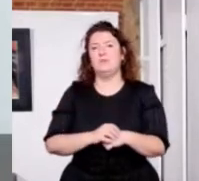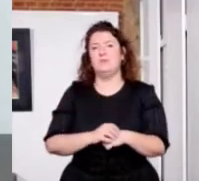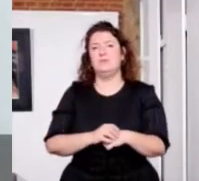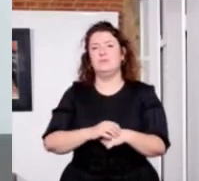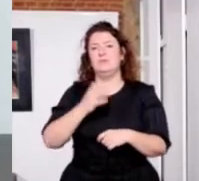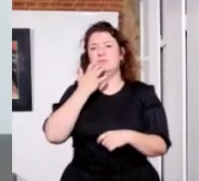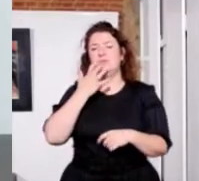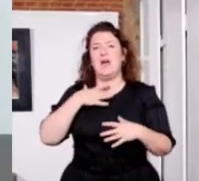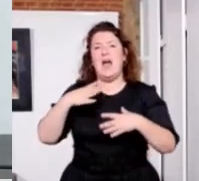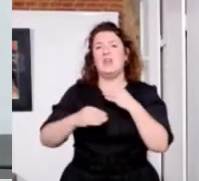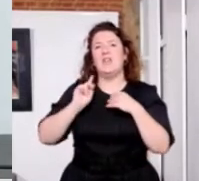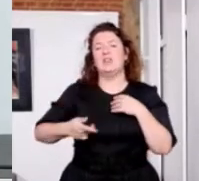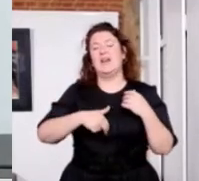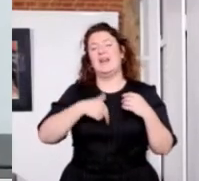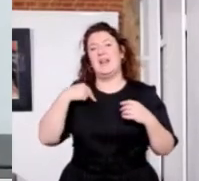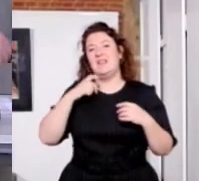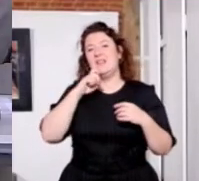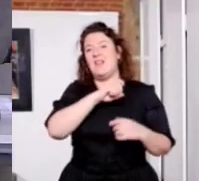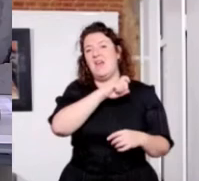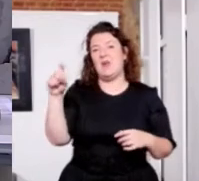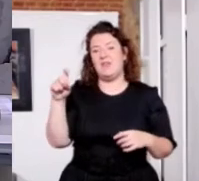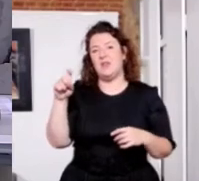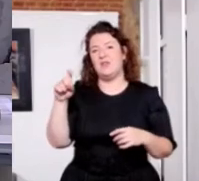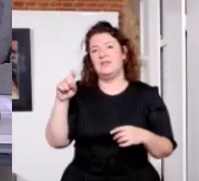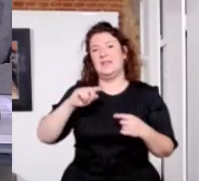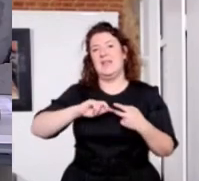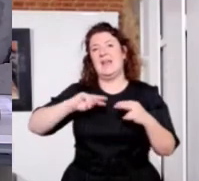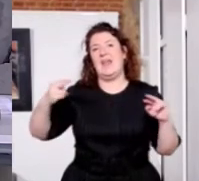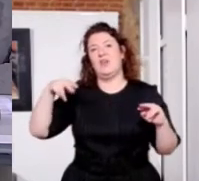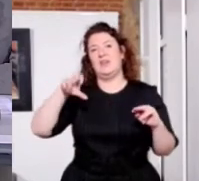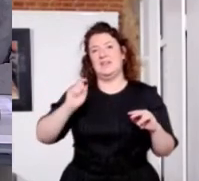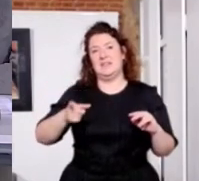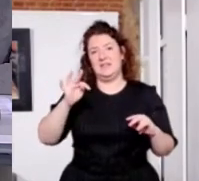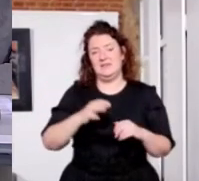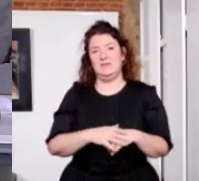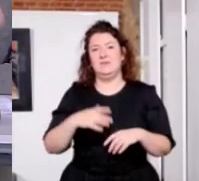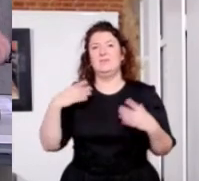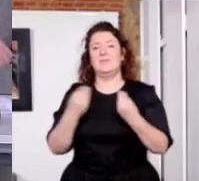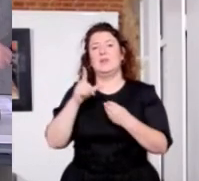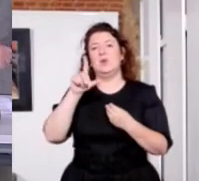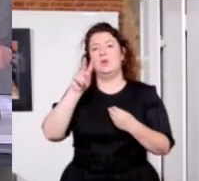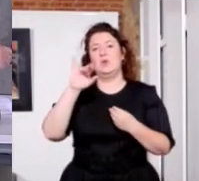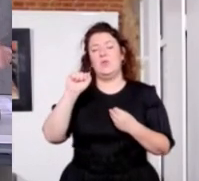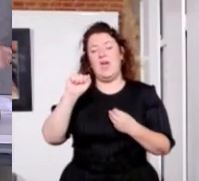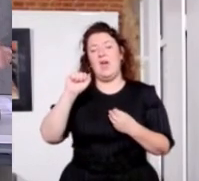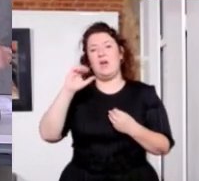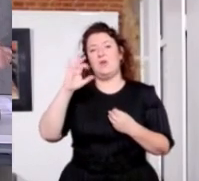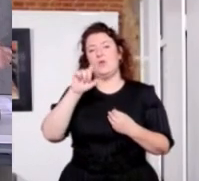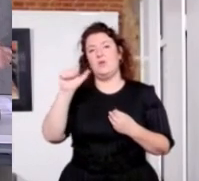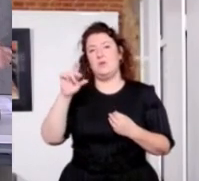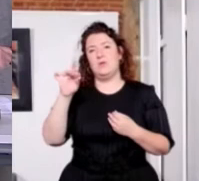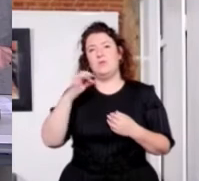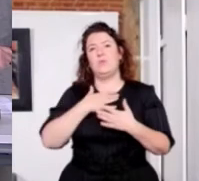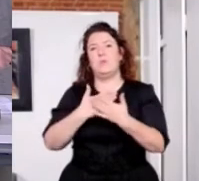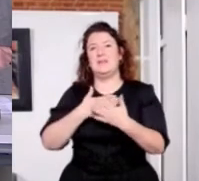al director general de la Fundación Pere Tarrés, y me acompaña Luciano Poyato, presidente de la Plataforma del Voluntariado